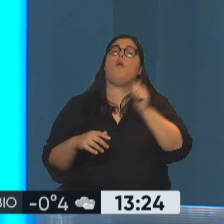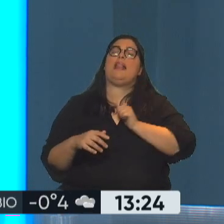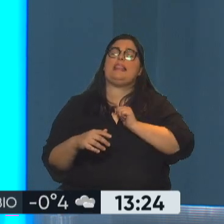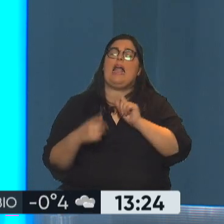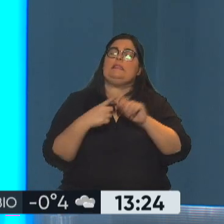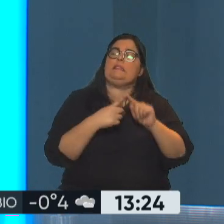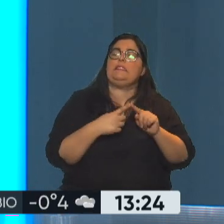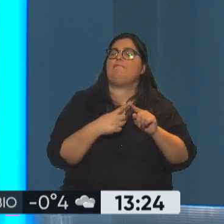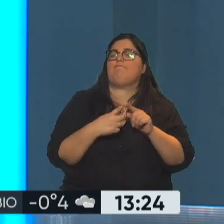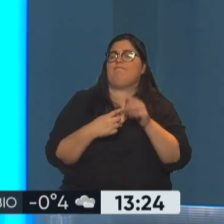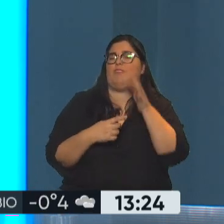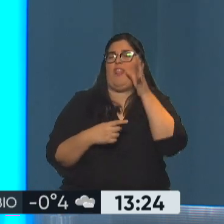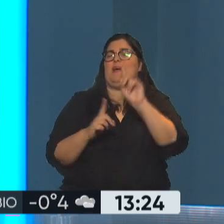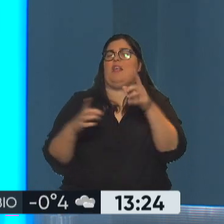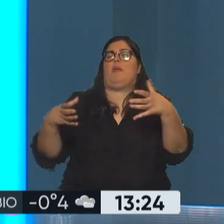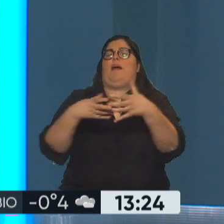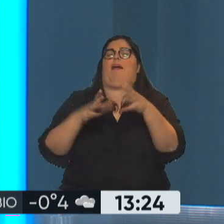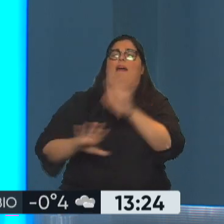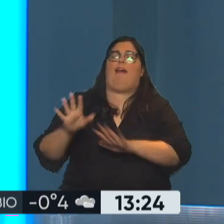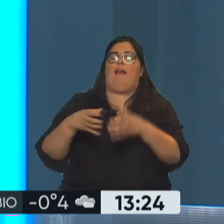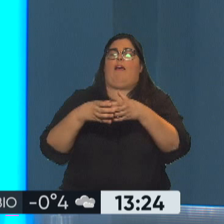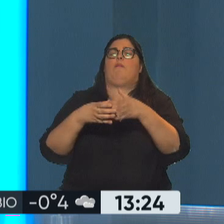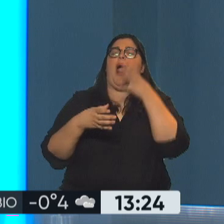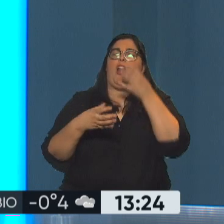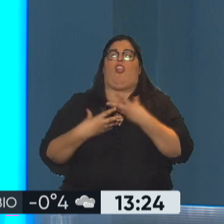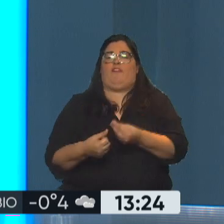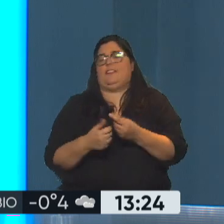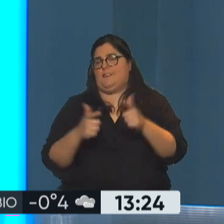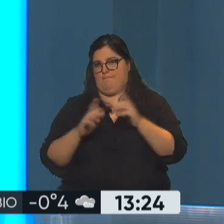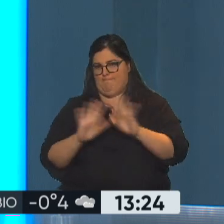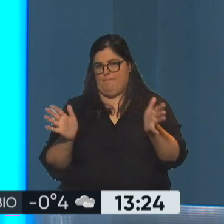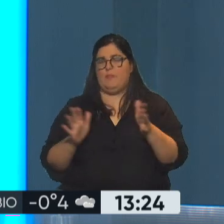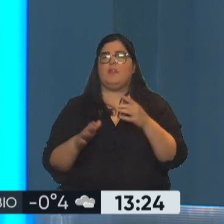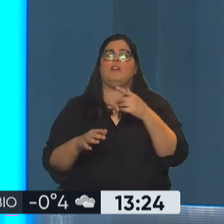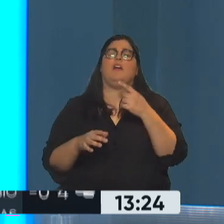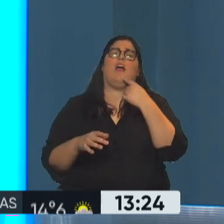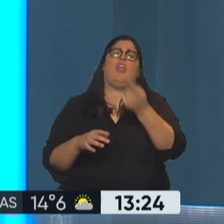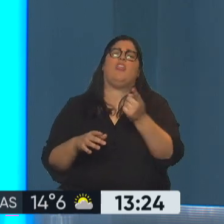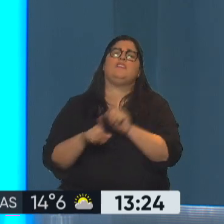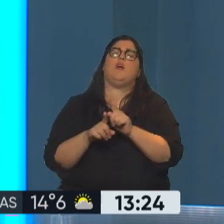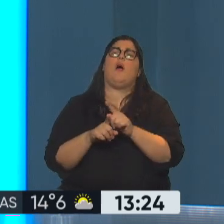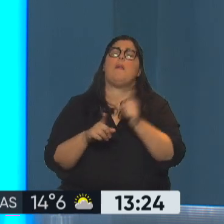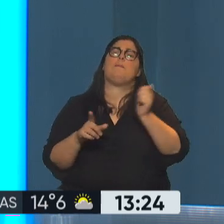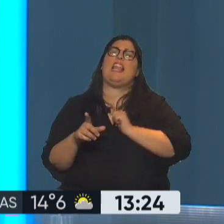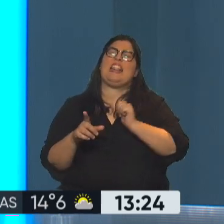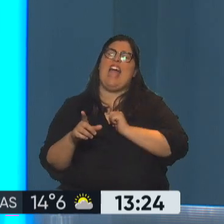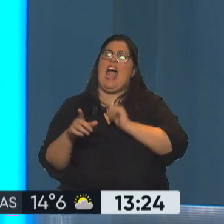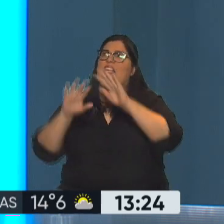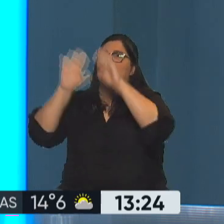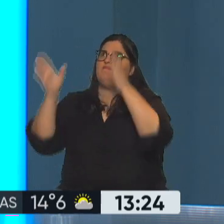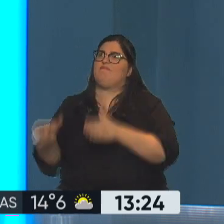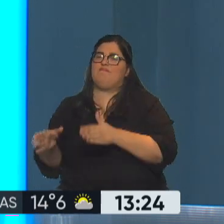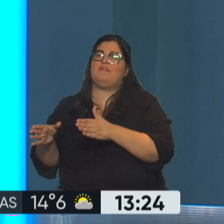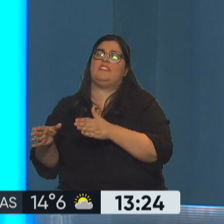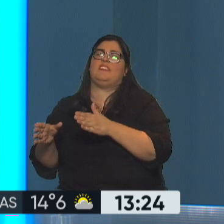comandar ninguna tropa. Se dice que los militares que salen de un cuartel nunca vuelven al cuartel,